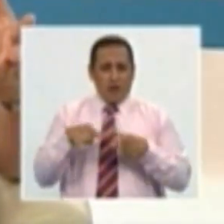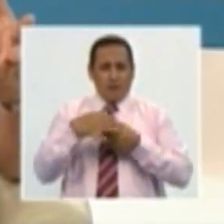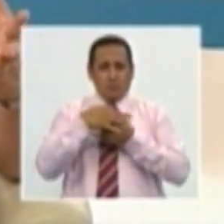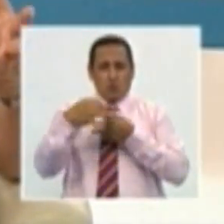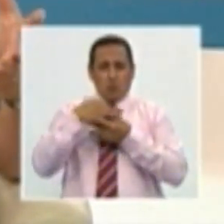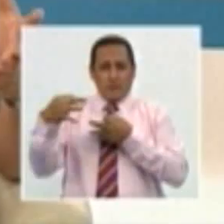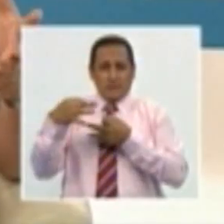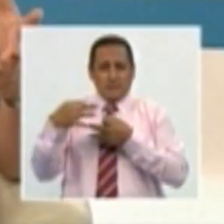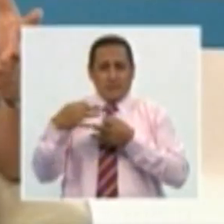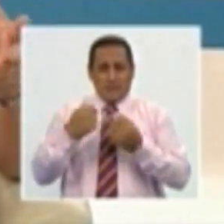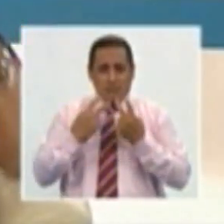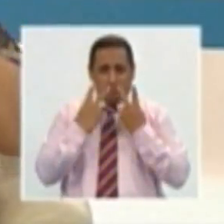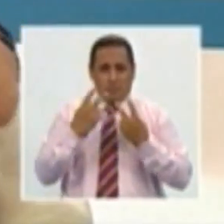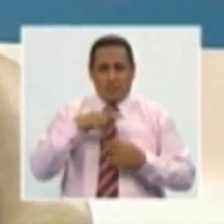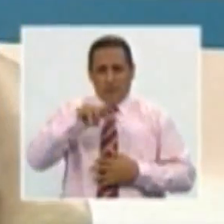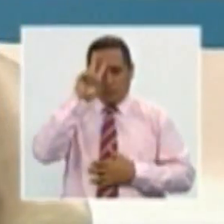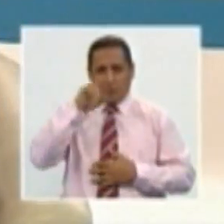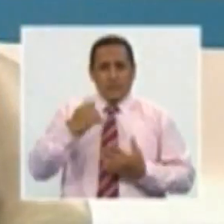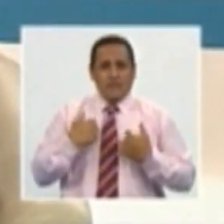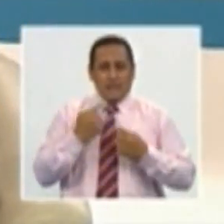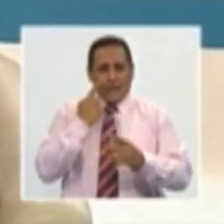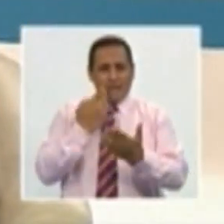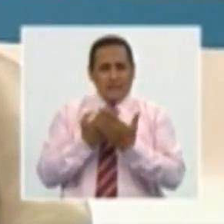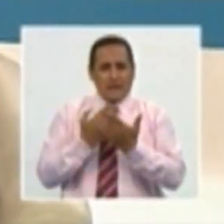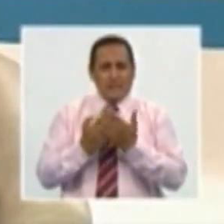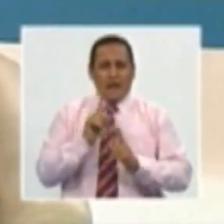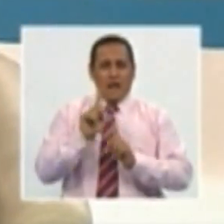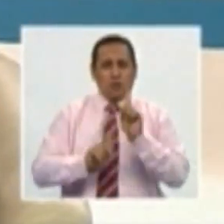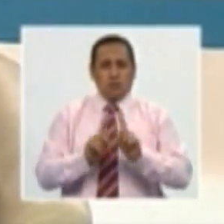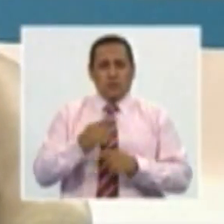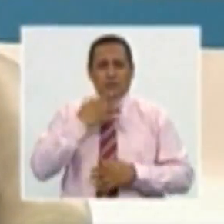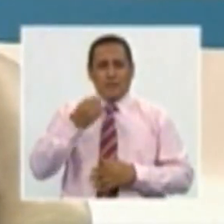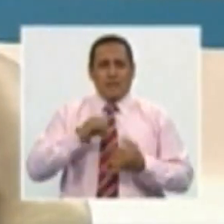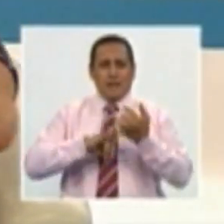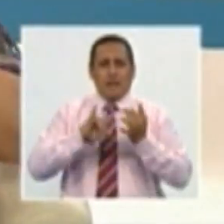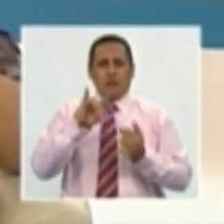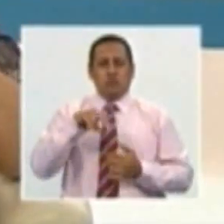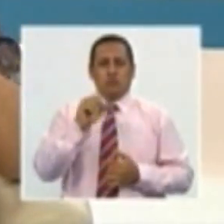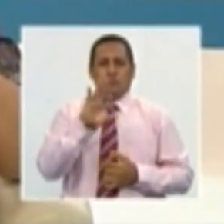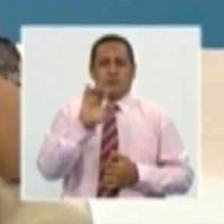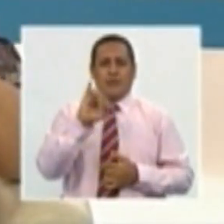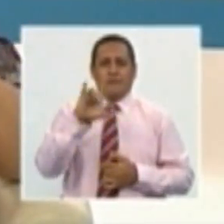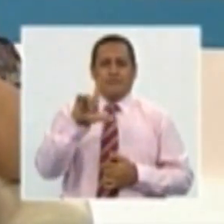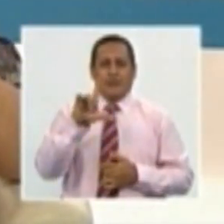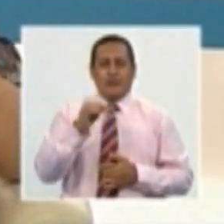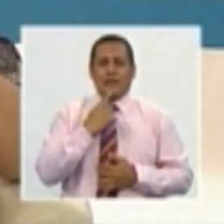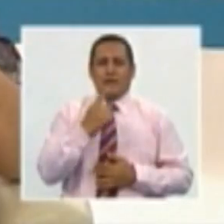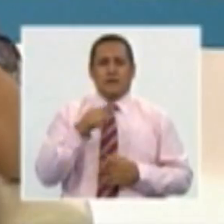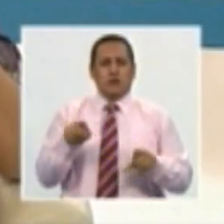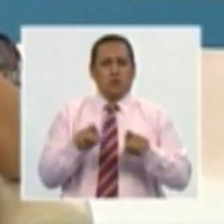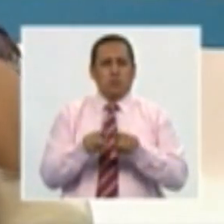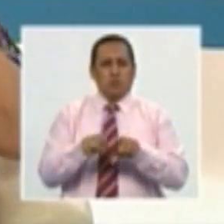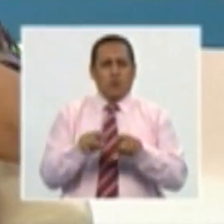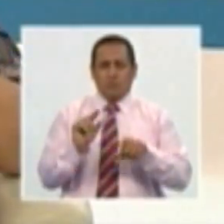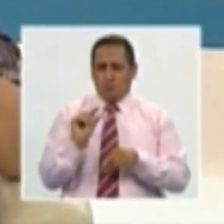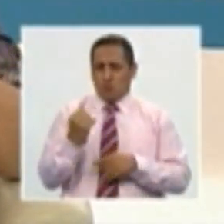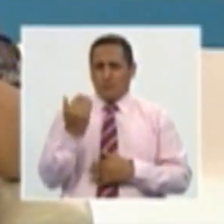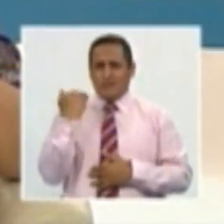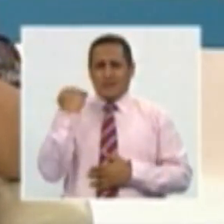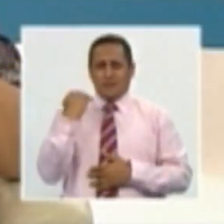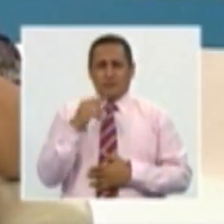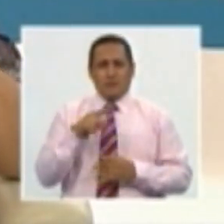punto de nuestro país, si es que quieren acercarse a uno de ellos. Y en realidad la SUNAFIL es como muy jovencita, ¿no?